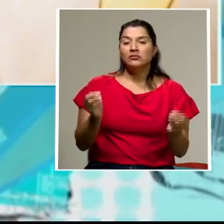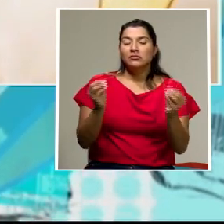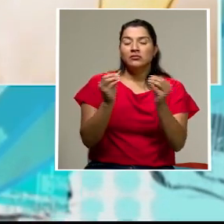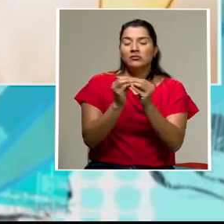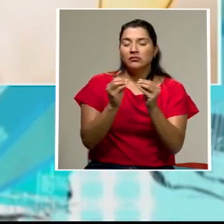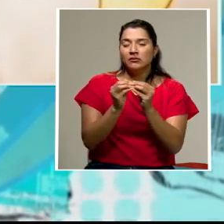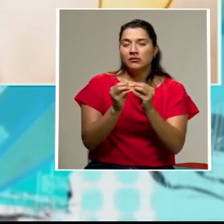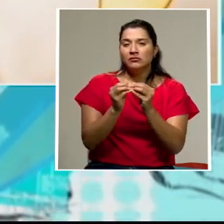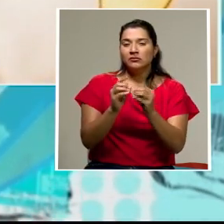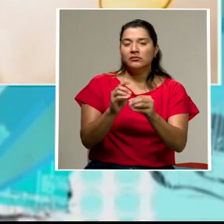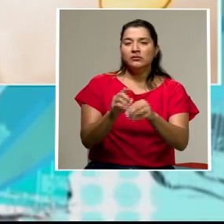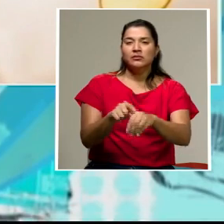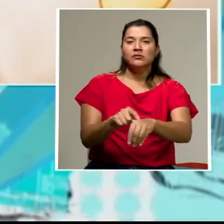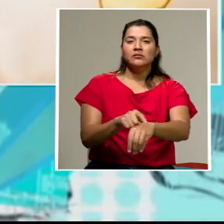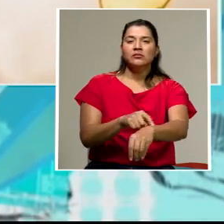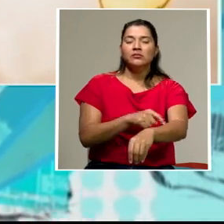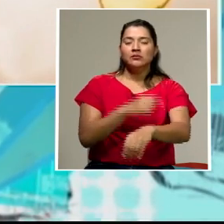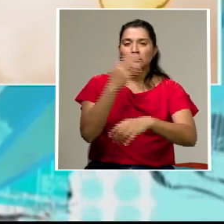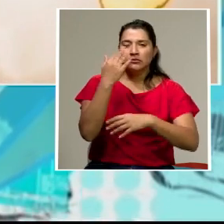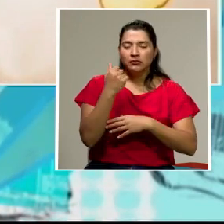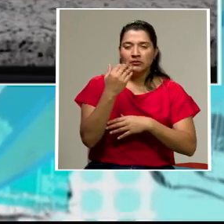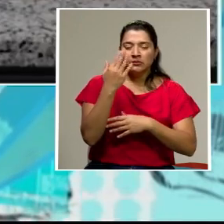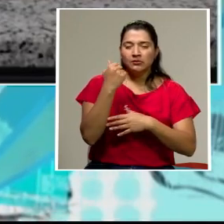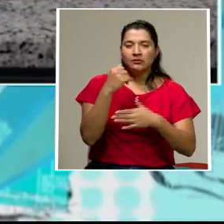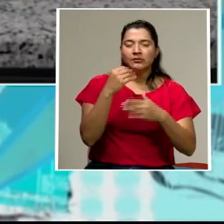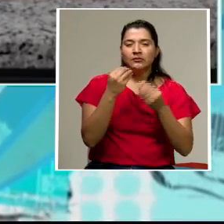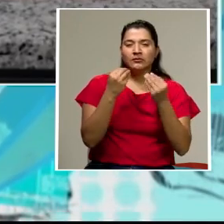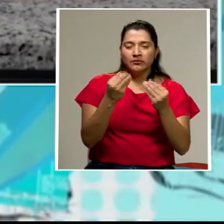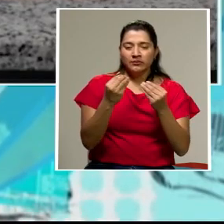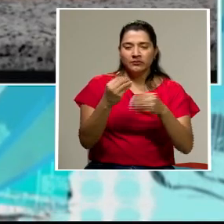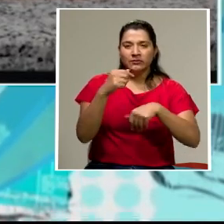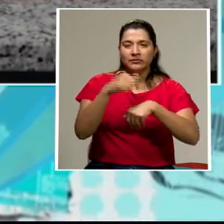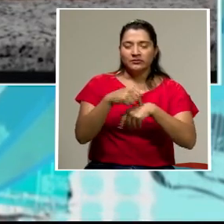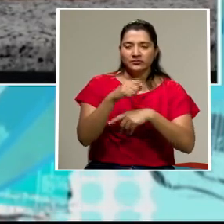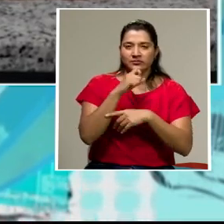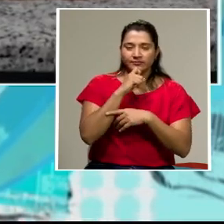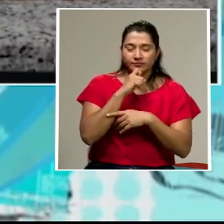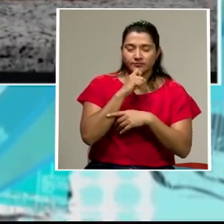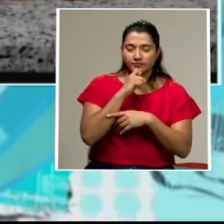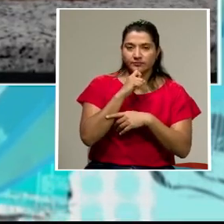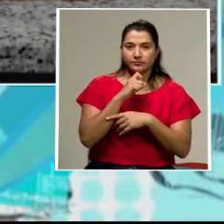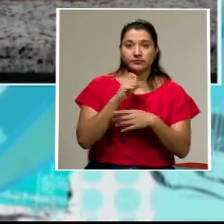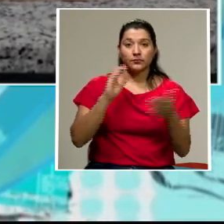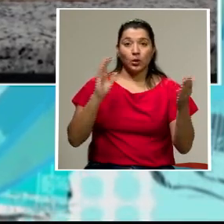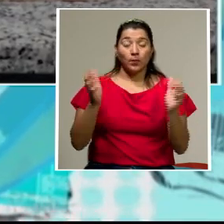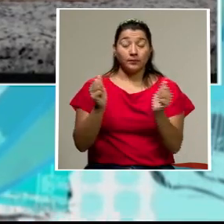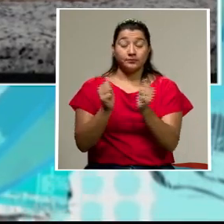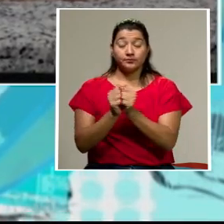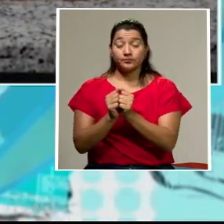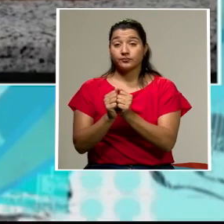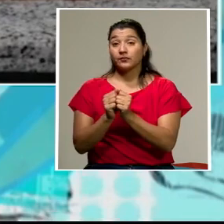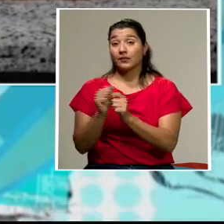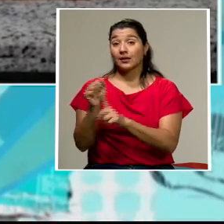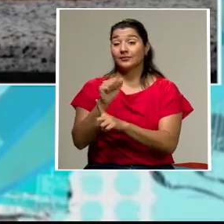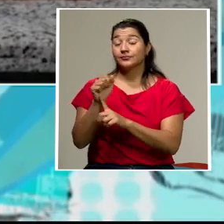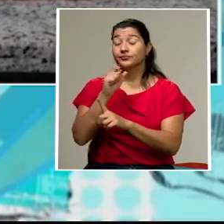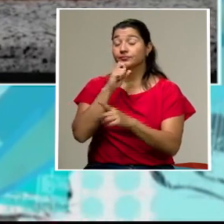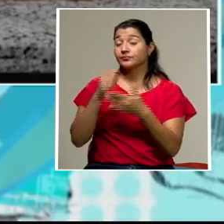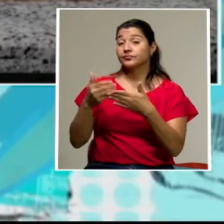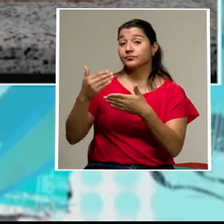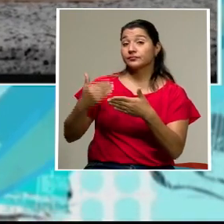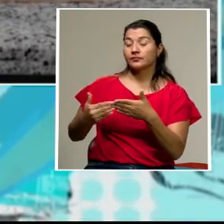larga de las etapas porque la serie de pruebas son más extensas que las pruebas anteriores, entonces es la que puede